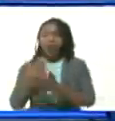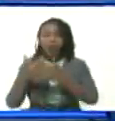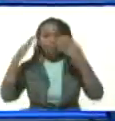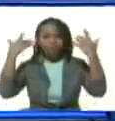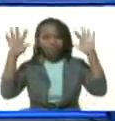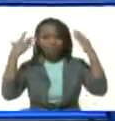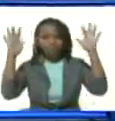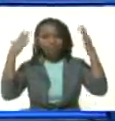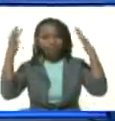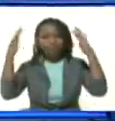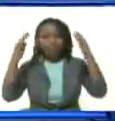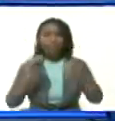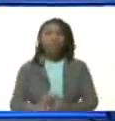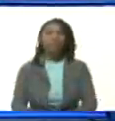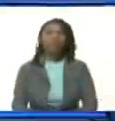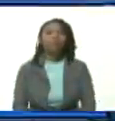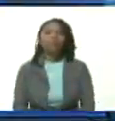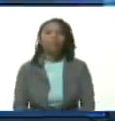a Ramón Ernesto.